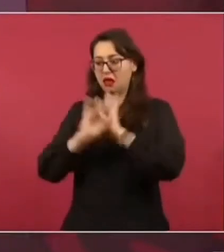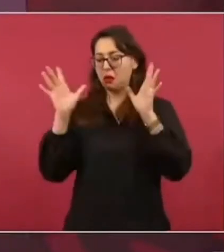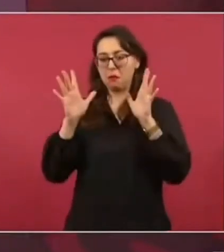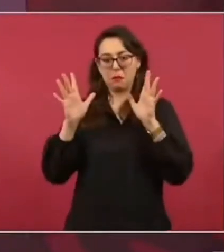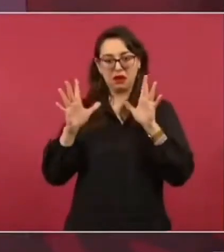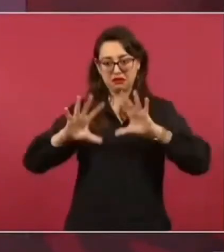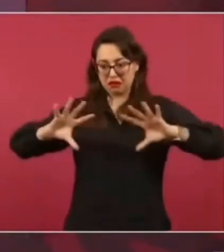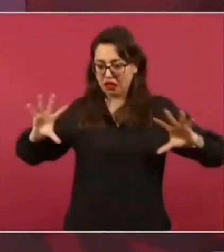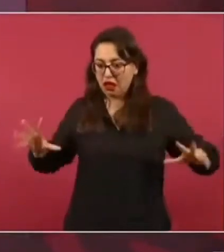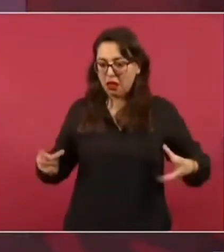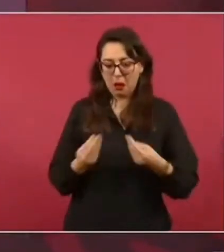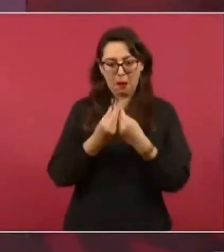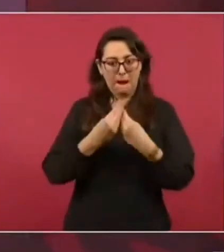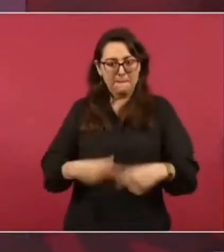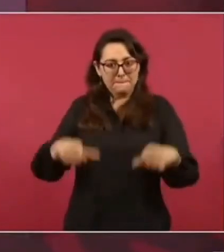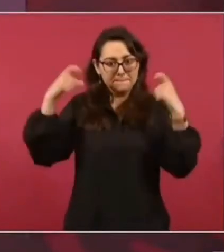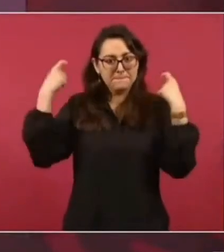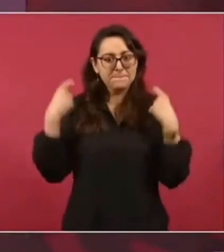48,000 millones de dólares.